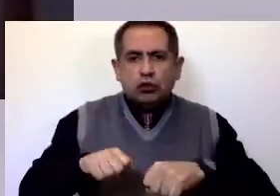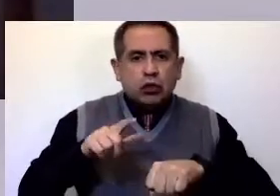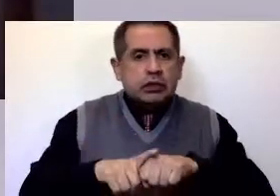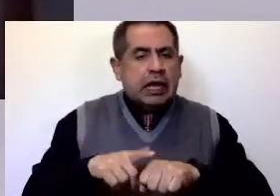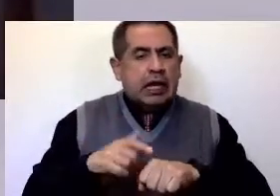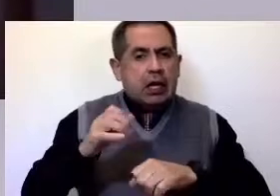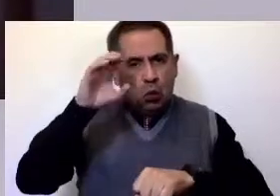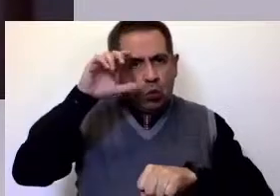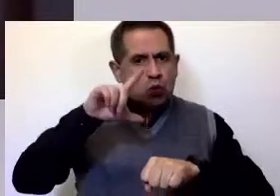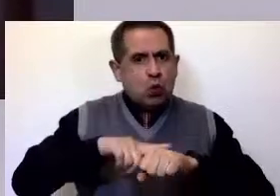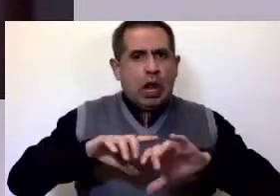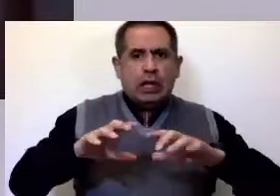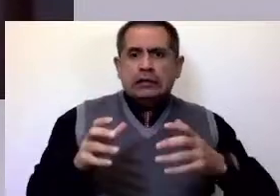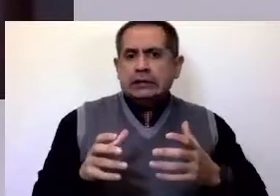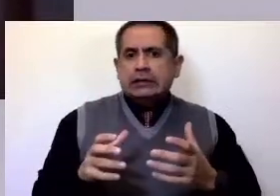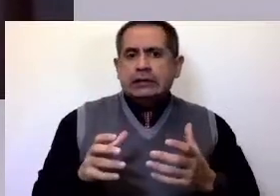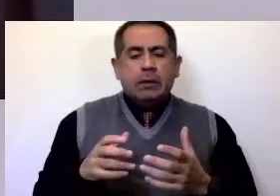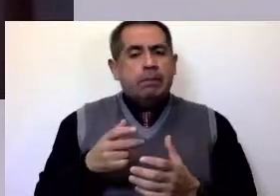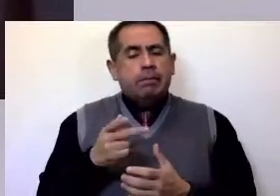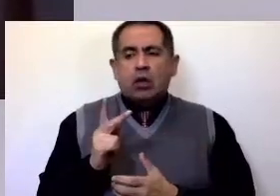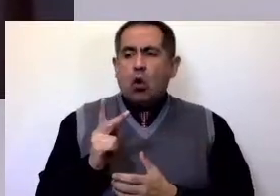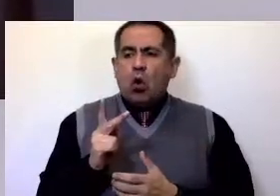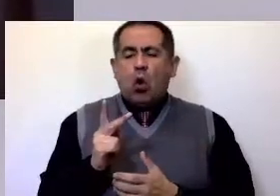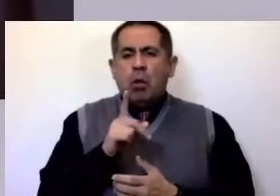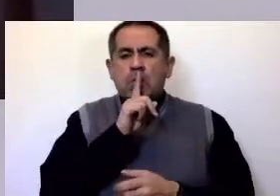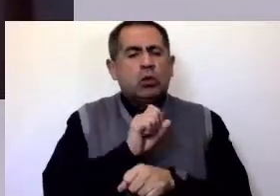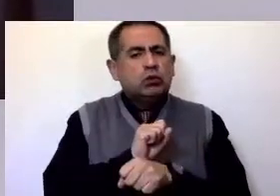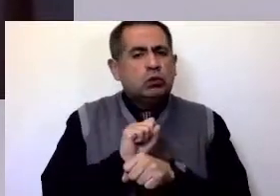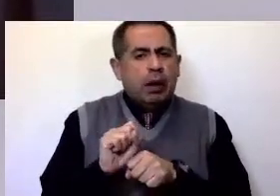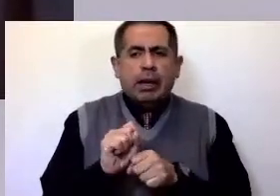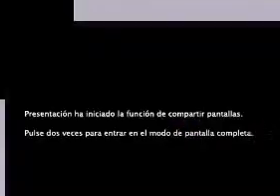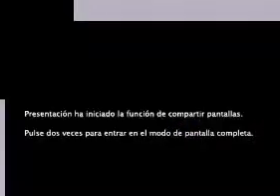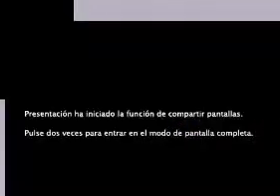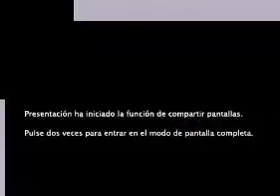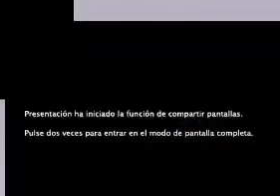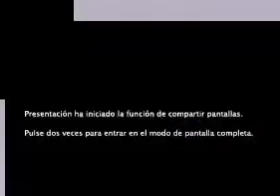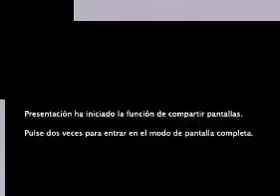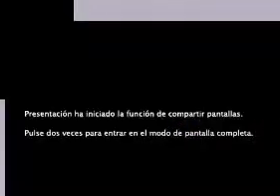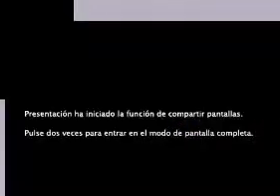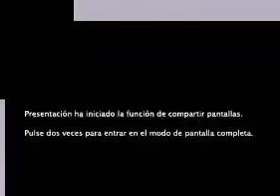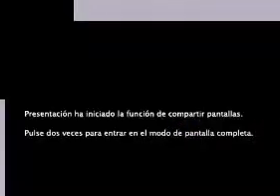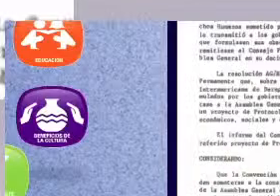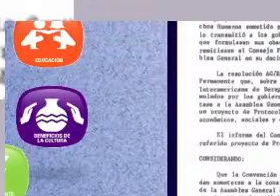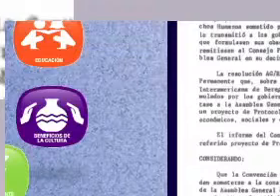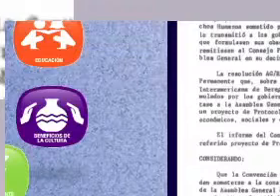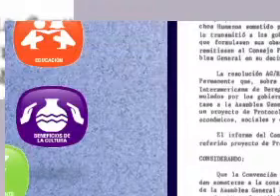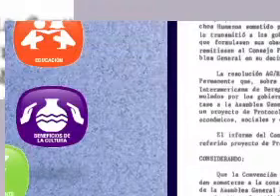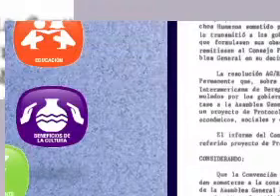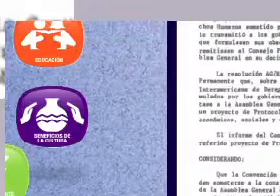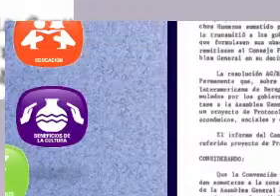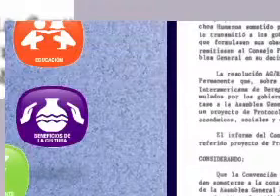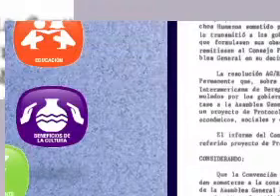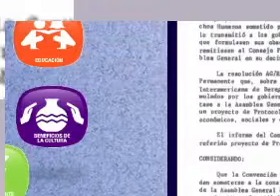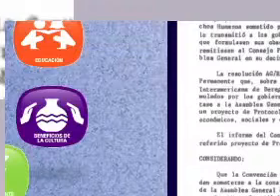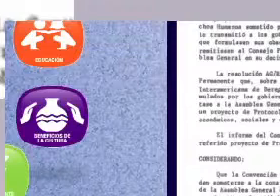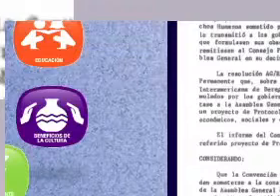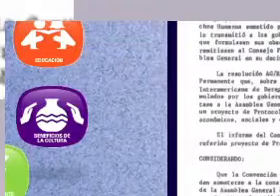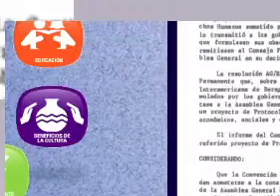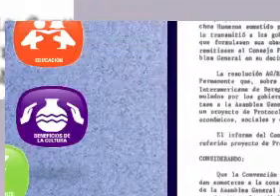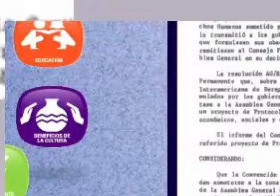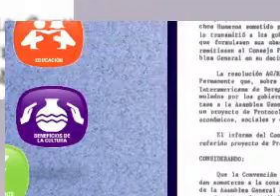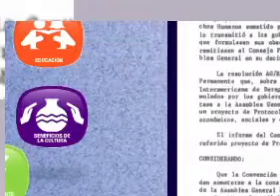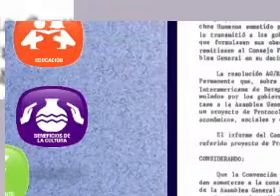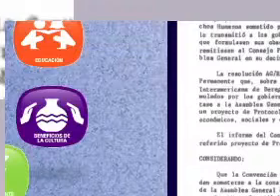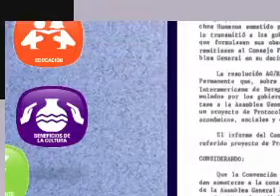culturales pero de una manera vaga y generalizada con compromisos de progresividad posteriormente